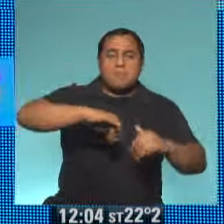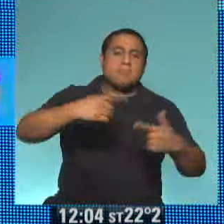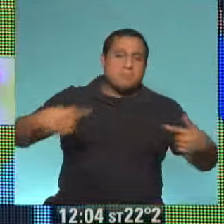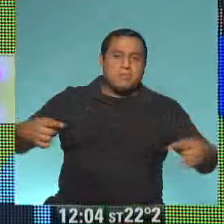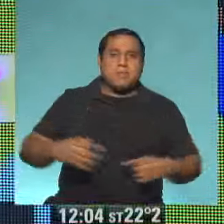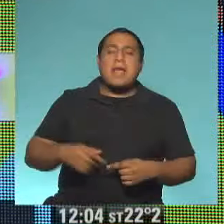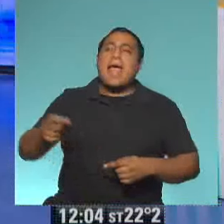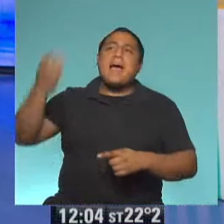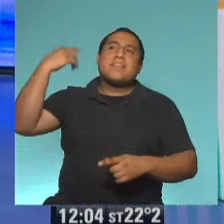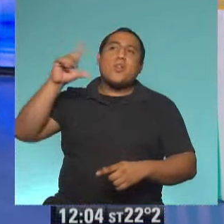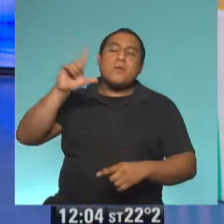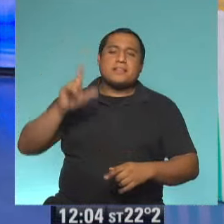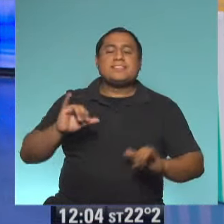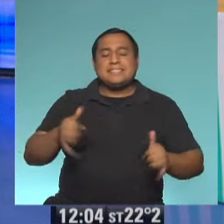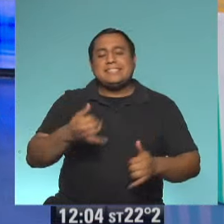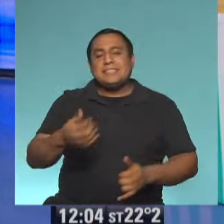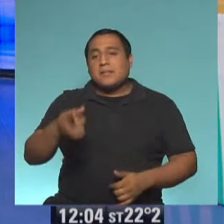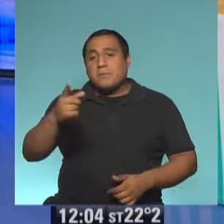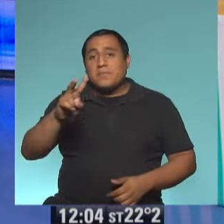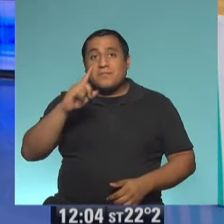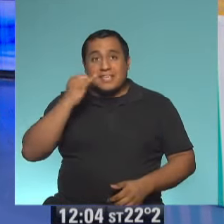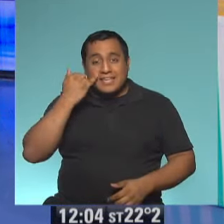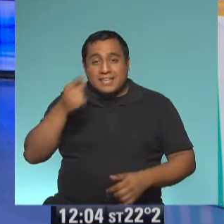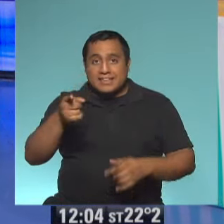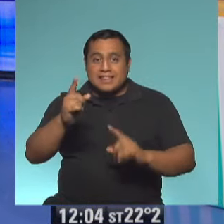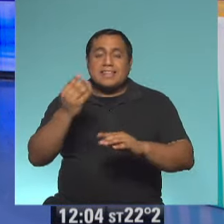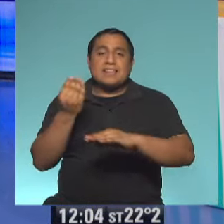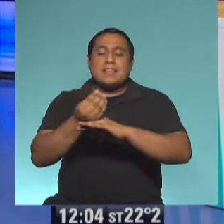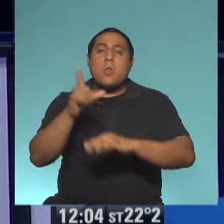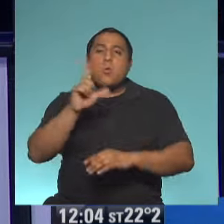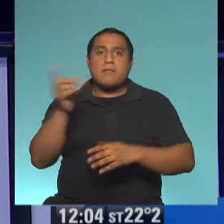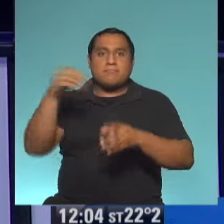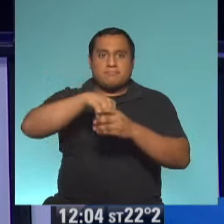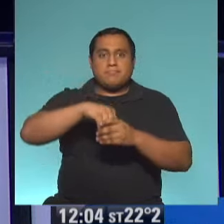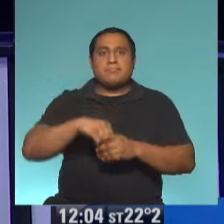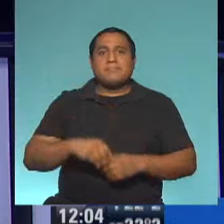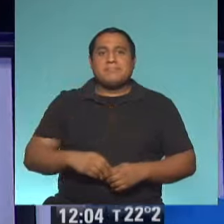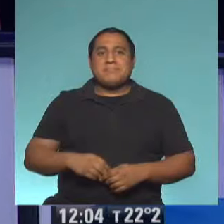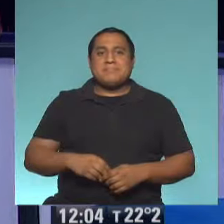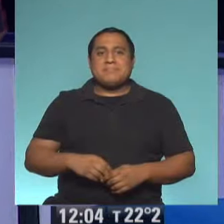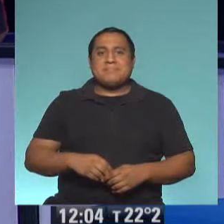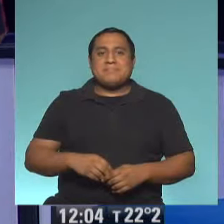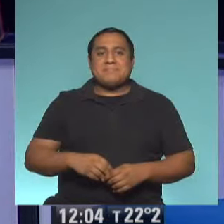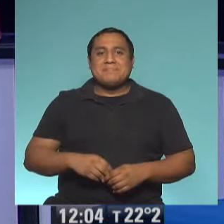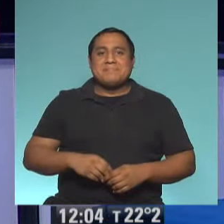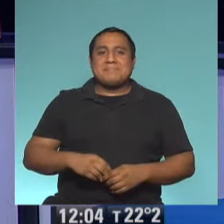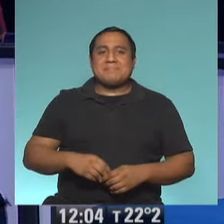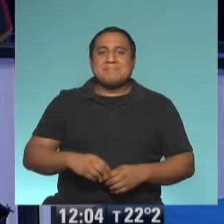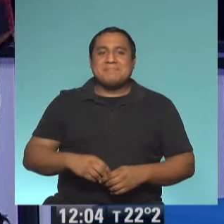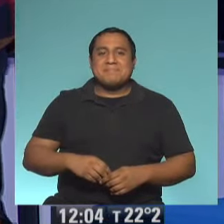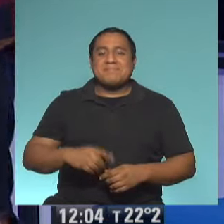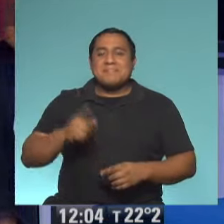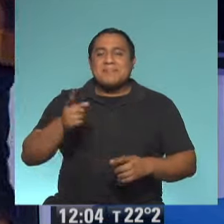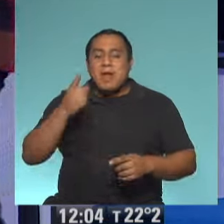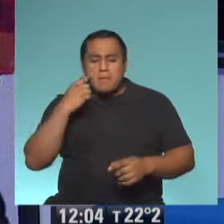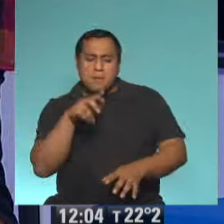objetos. Claro, por ejemplo, ahí Vicky estuvo el lunes y te acordás que agarramos un elemento chiquito y uno grande para comparar a ojo esto que